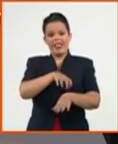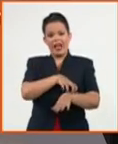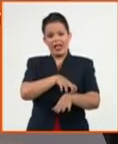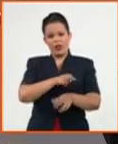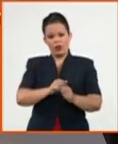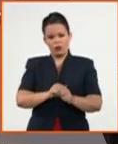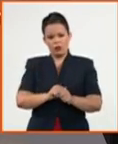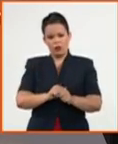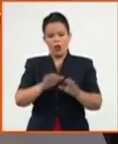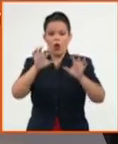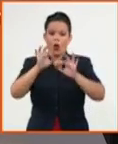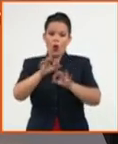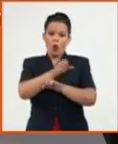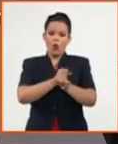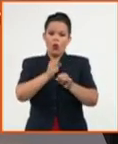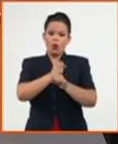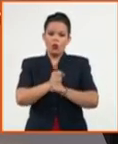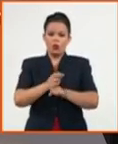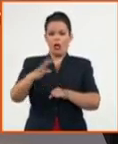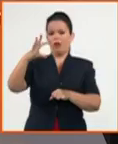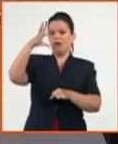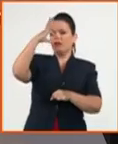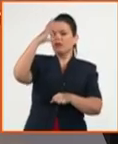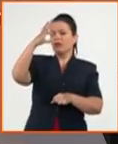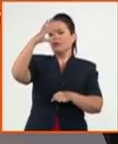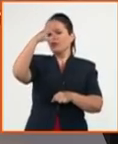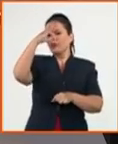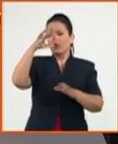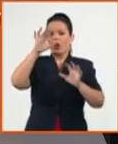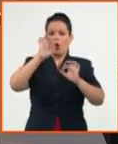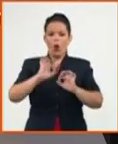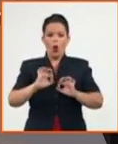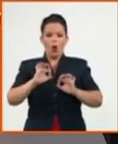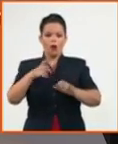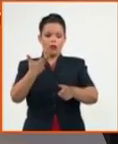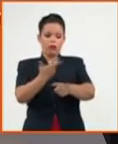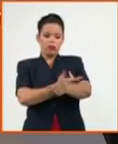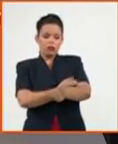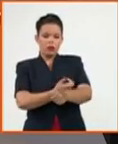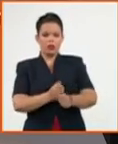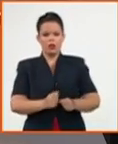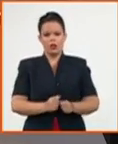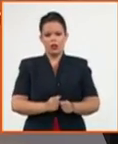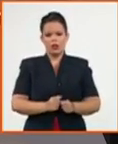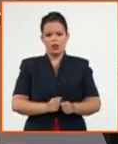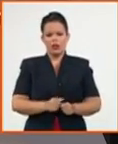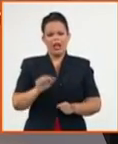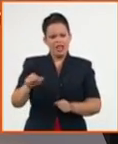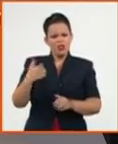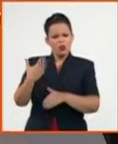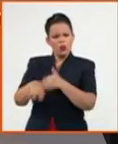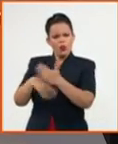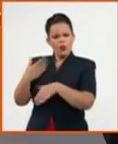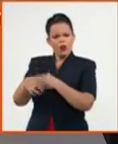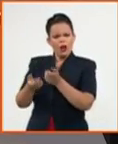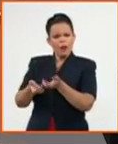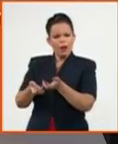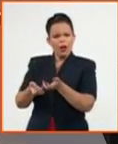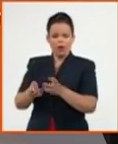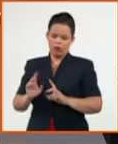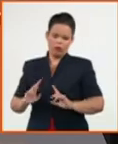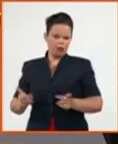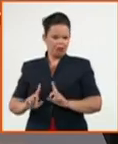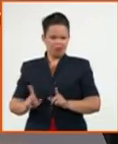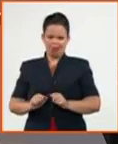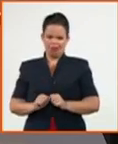feroz nada de esto contra indica tampoco la vacunación se pueden vacunar sin problema de ningún tipo siempre en todos los casos se hace una evaluación